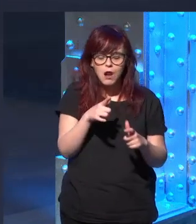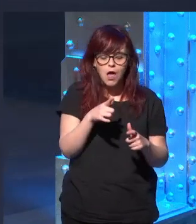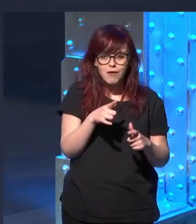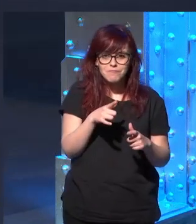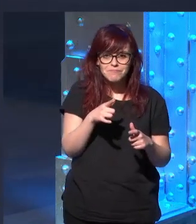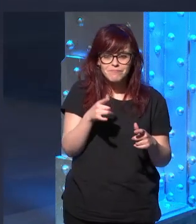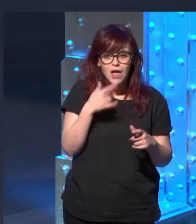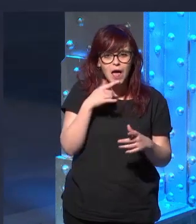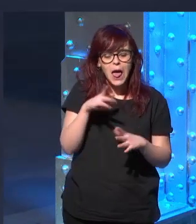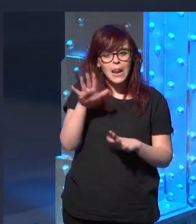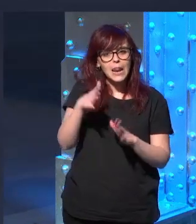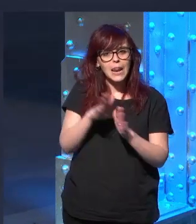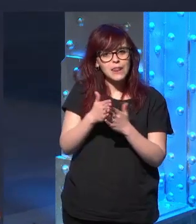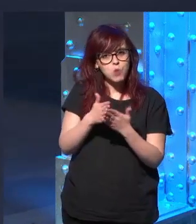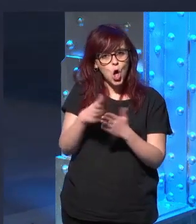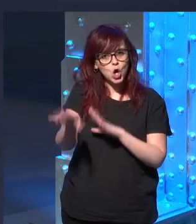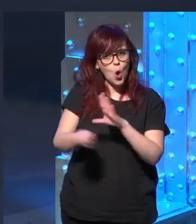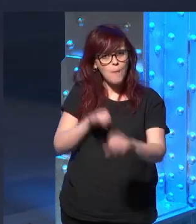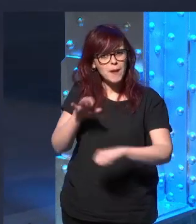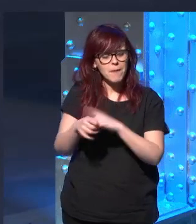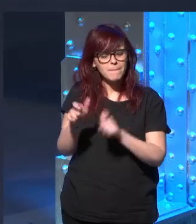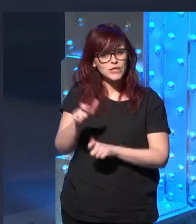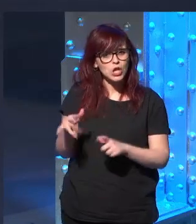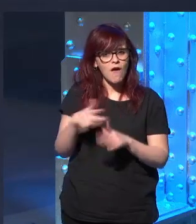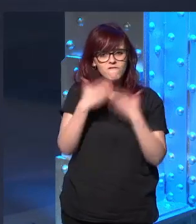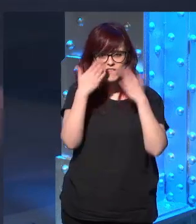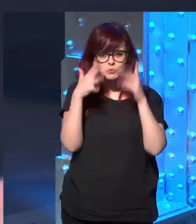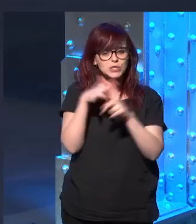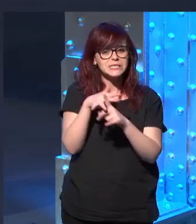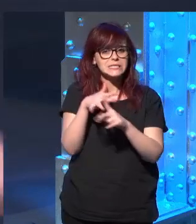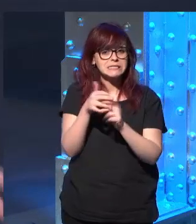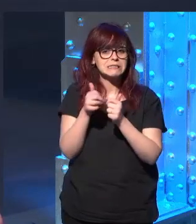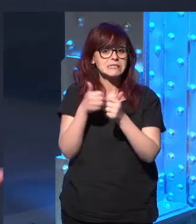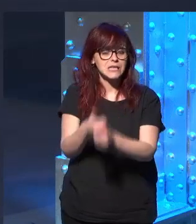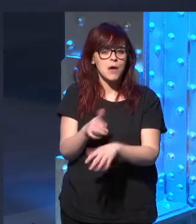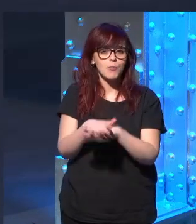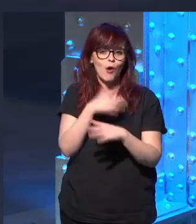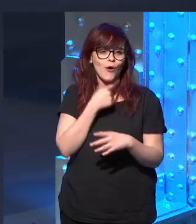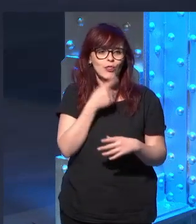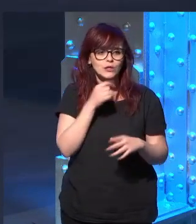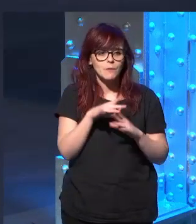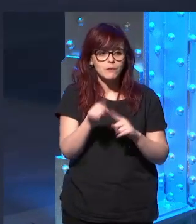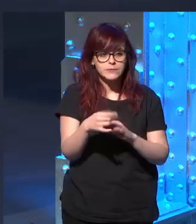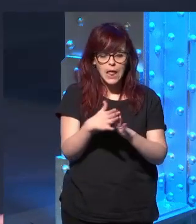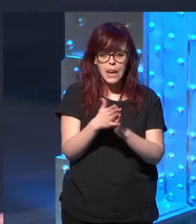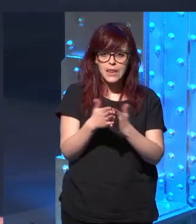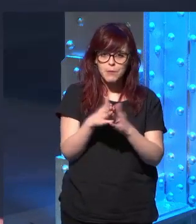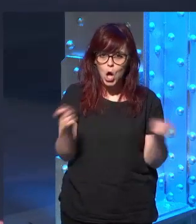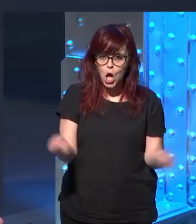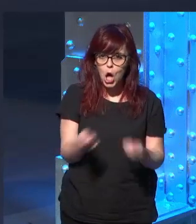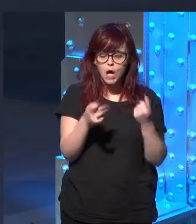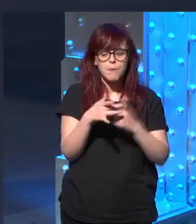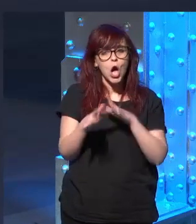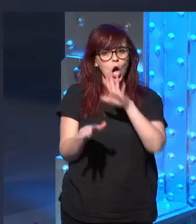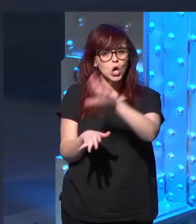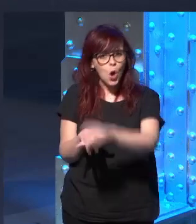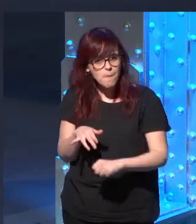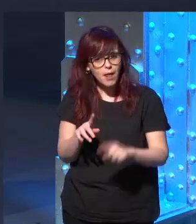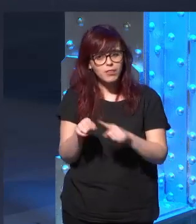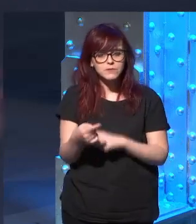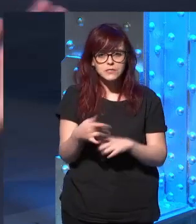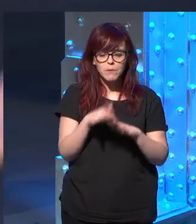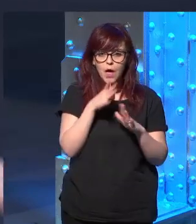mucho cuando me he dado cuenta. A mí me seguía mucha gente en Facebook simplemente porque les hacía gracia y cuando saqué el libro se lo compraron. Y me escribía